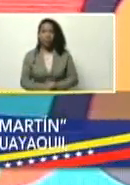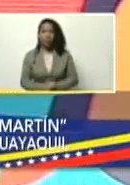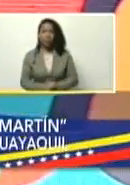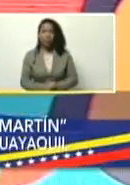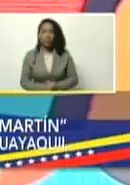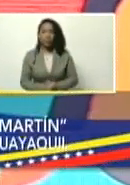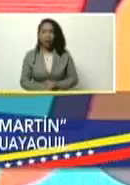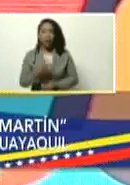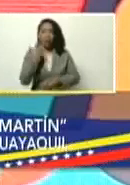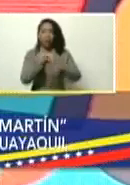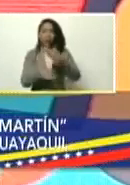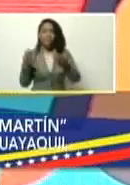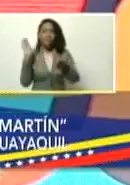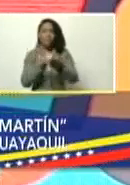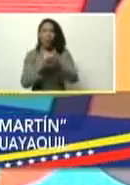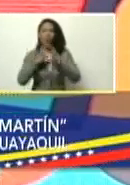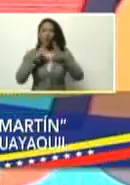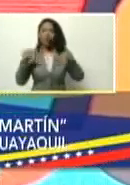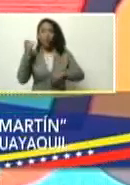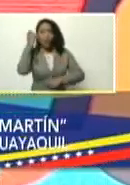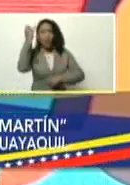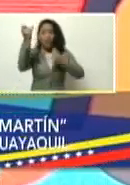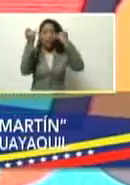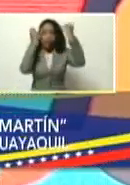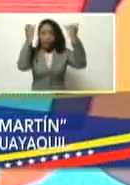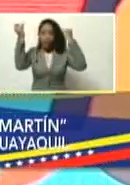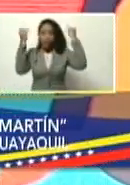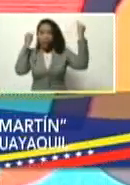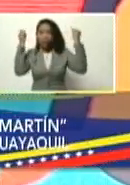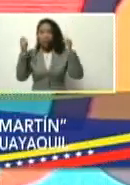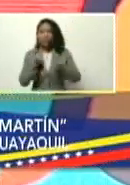va marcada por todas las ideas,